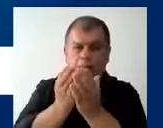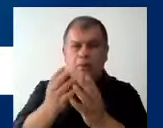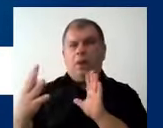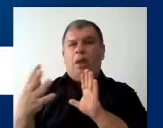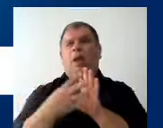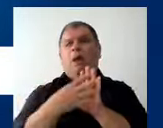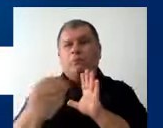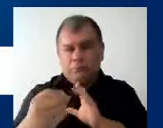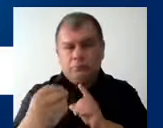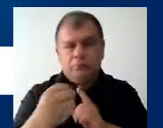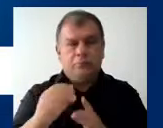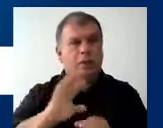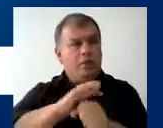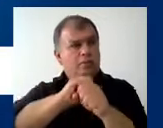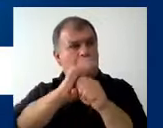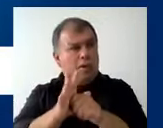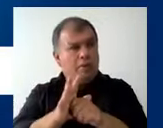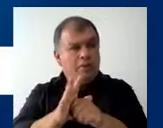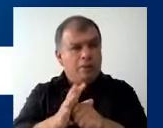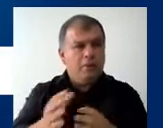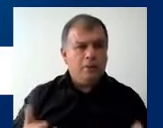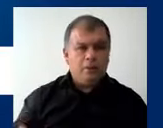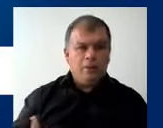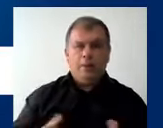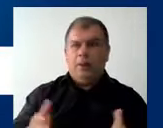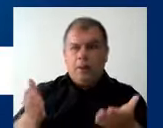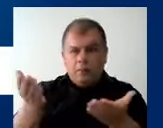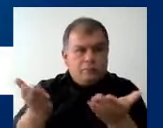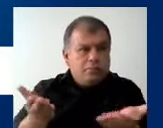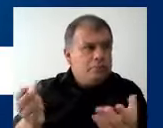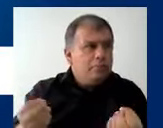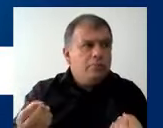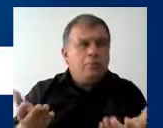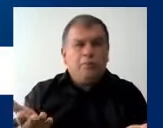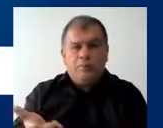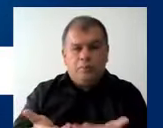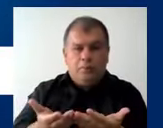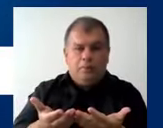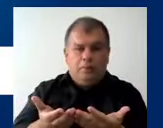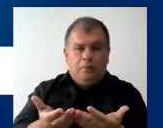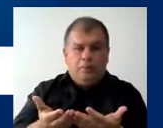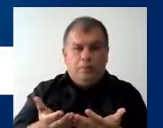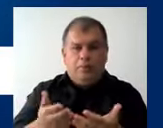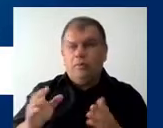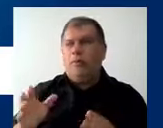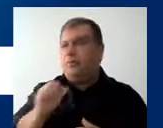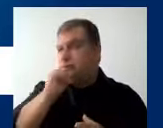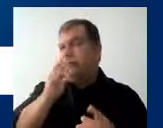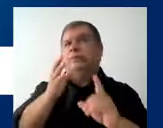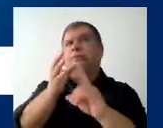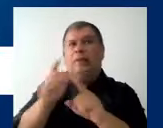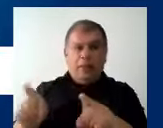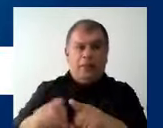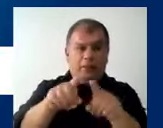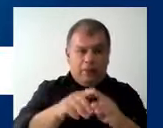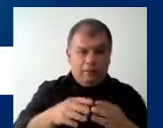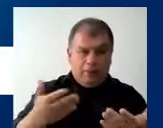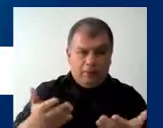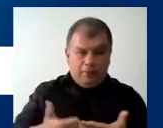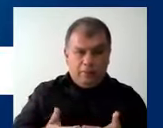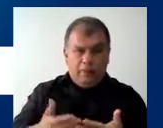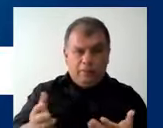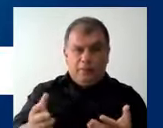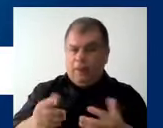contagiaba de COVID-19, entonces la atención ahí vino a significar todo un reto. Incluso cuando